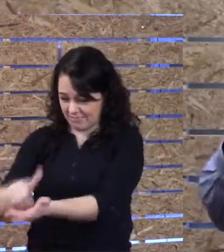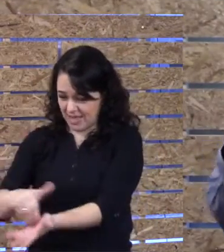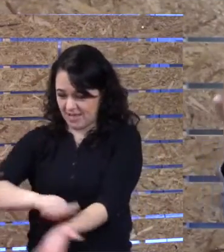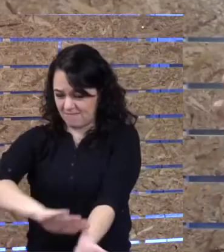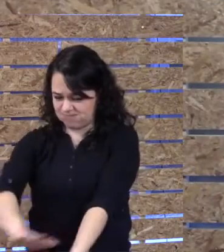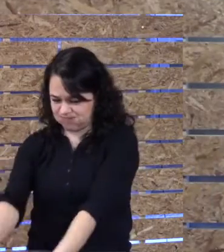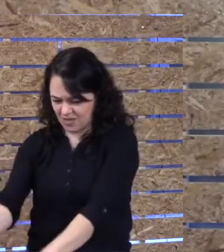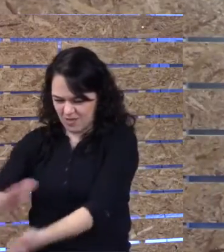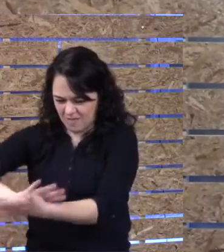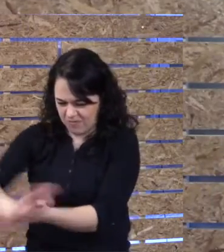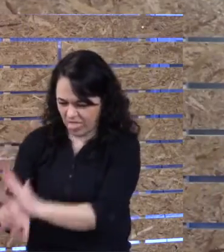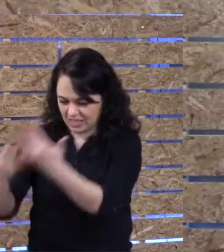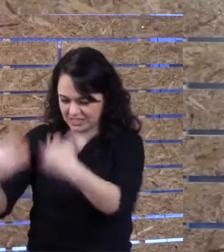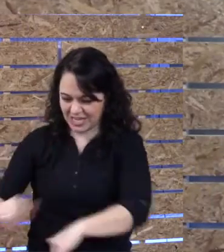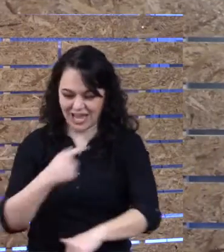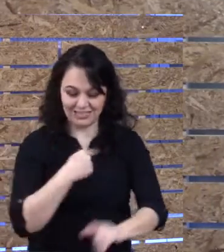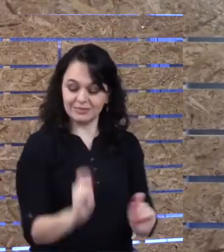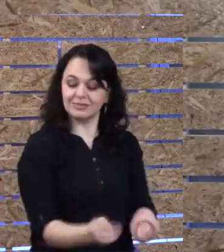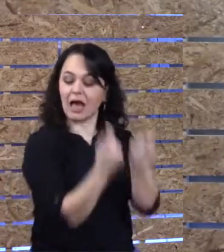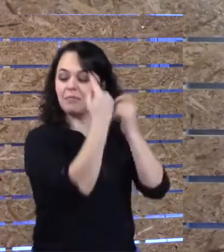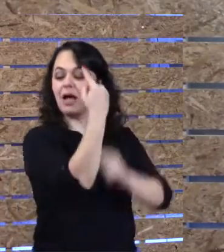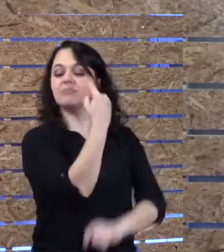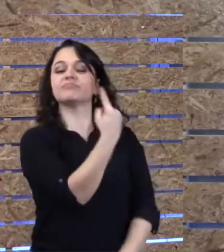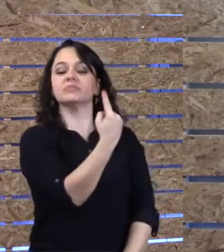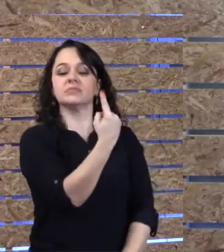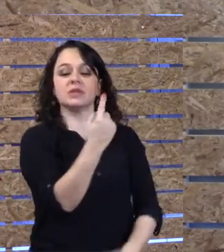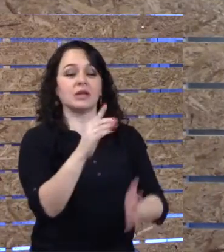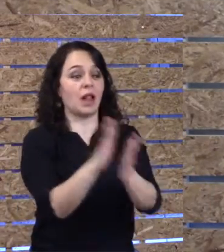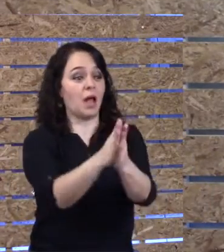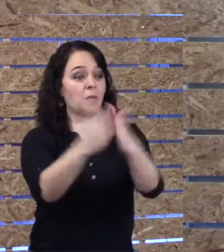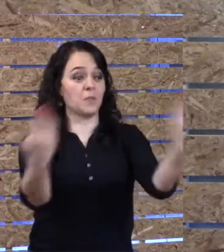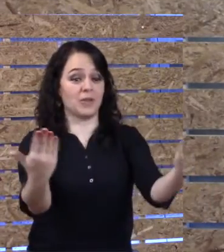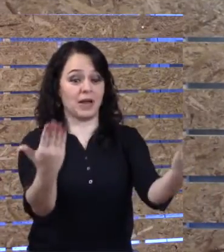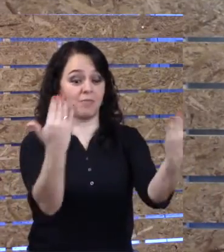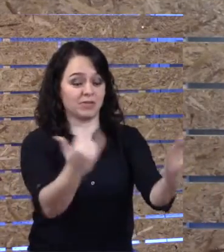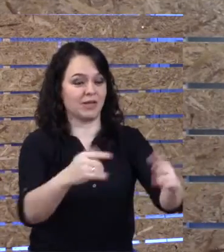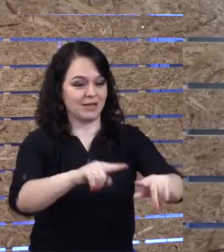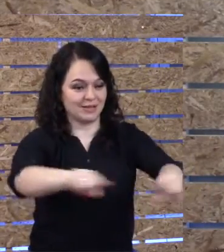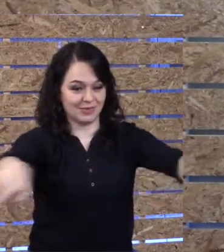nuestra casa, porque pensamos que ese salmo nos va a proteger. Perdón.